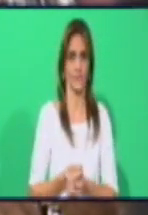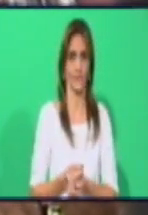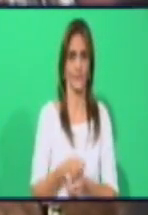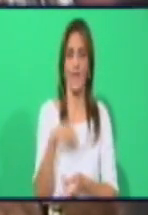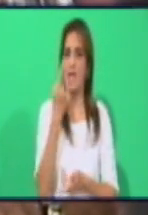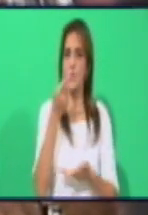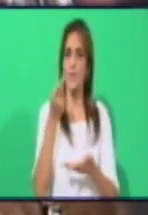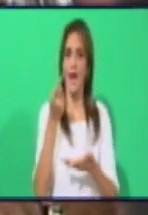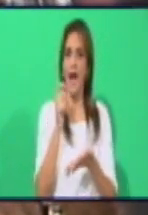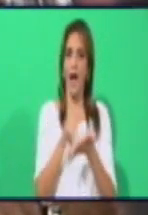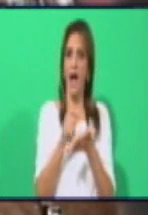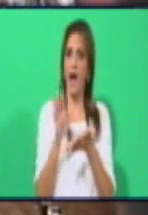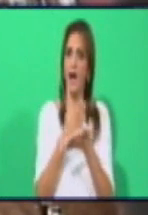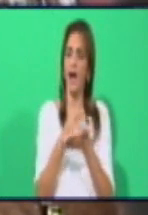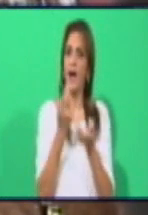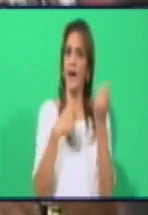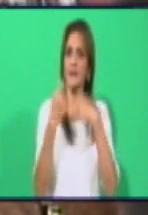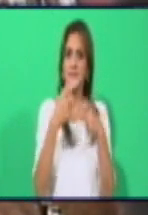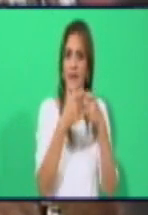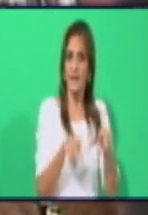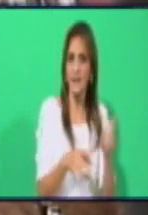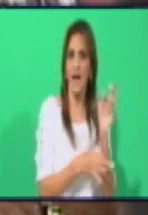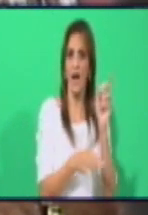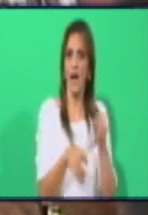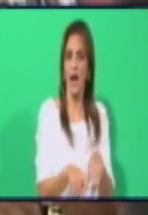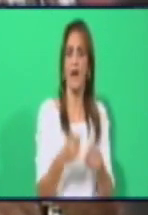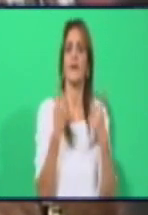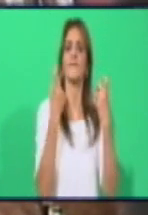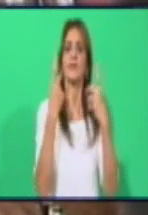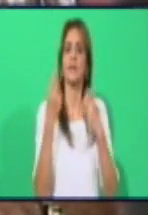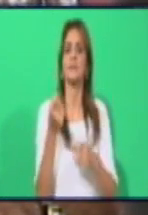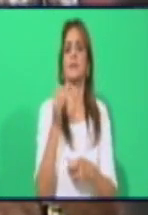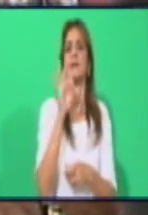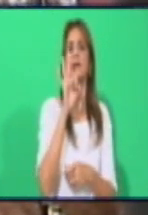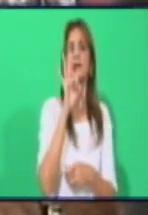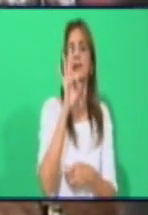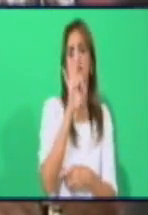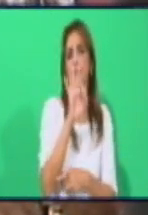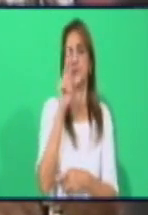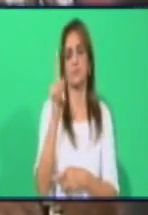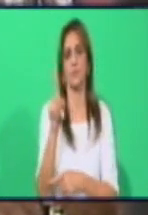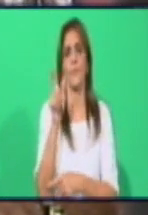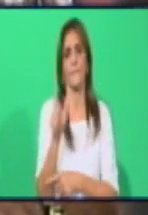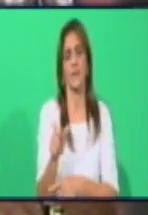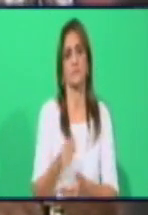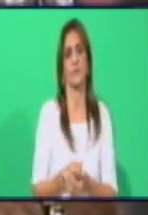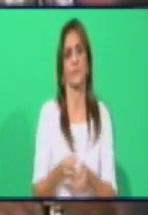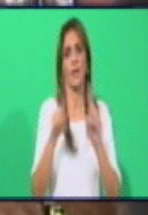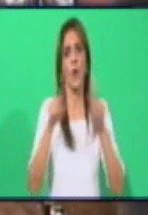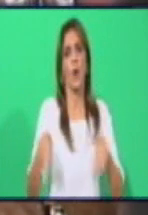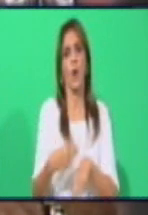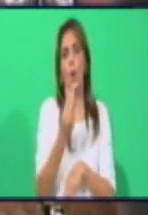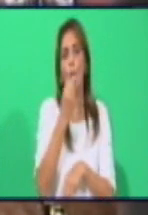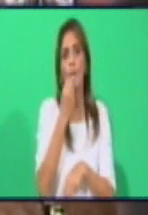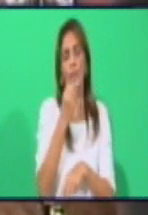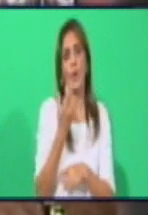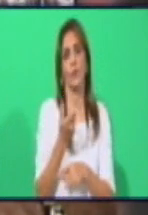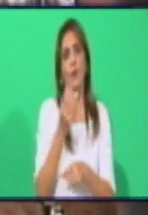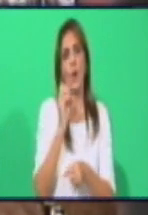Golf se detectó un faltante de 381 pesos con 55 centavos. En el comedor obrero del Politécnico Jesús